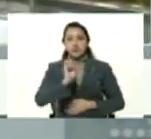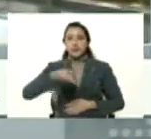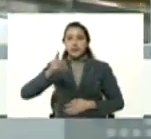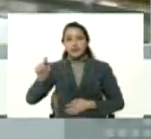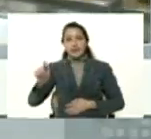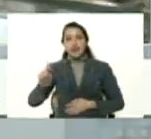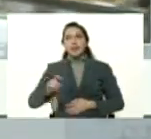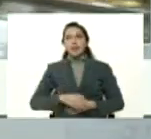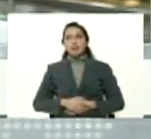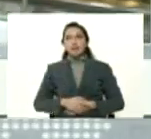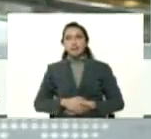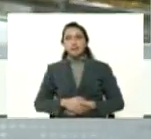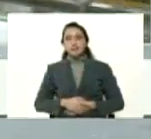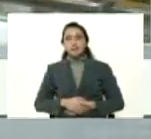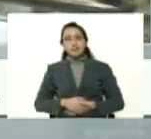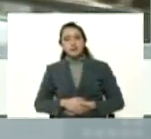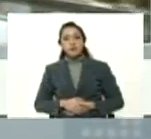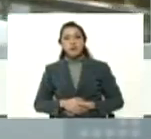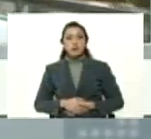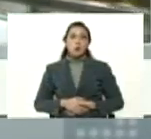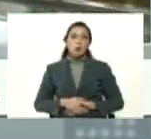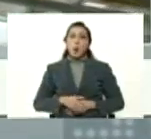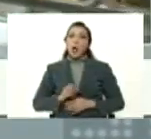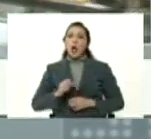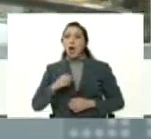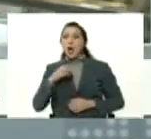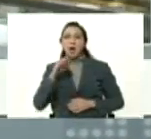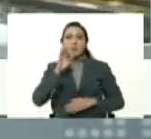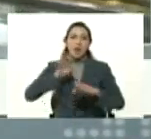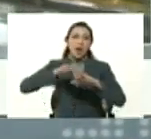es teoría en el aire, no es,